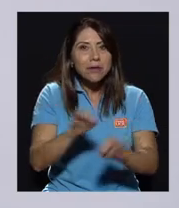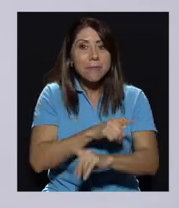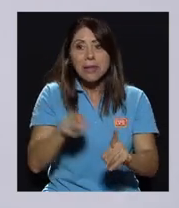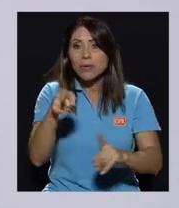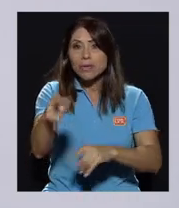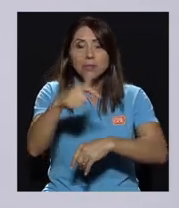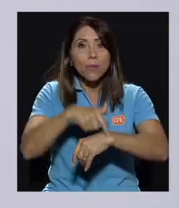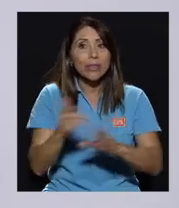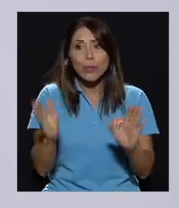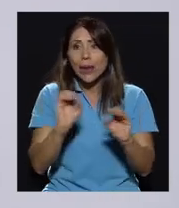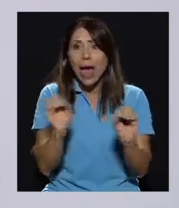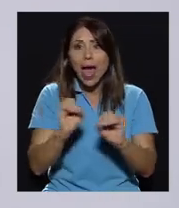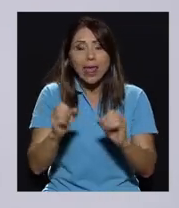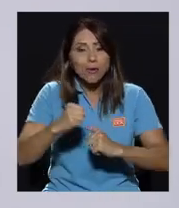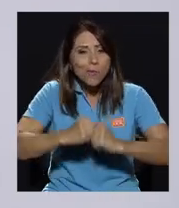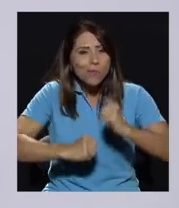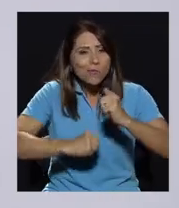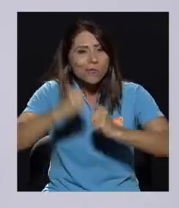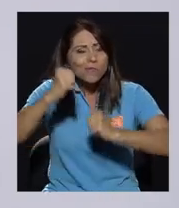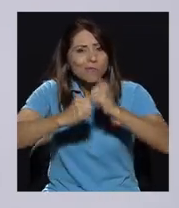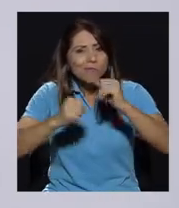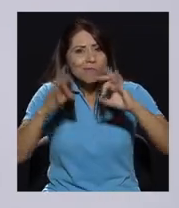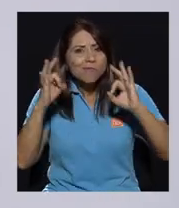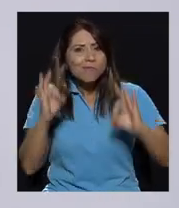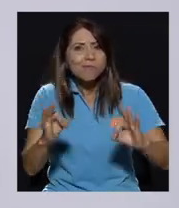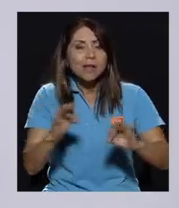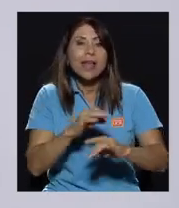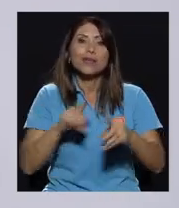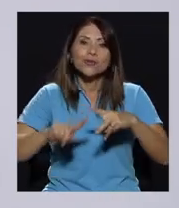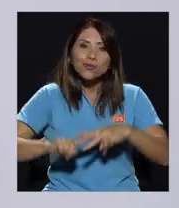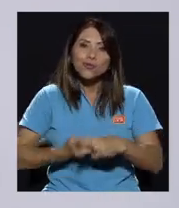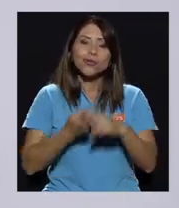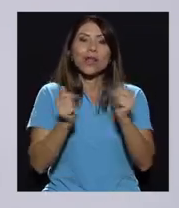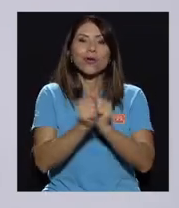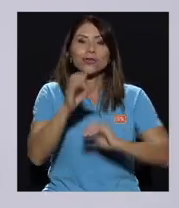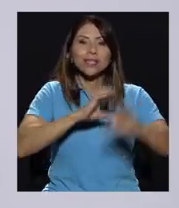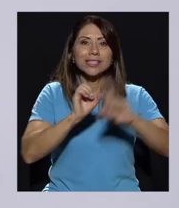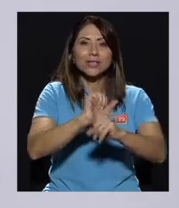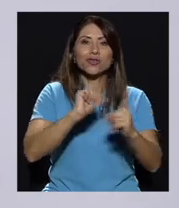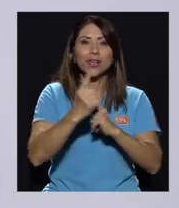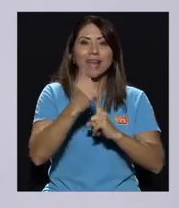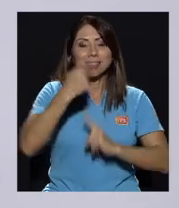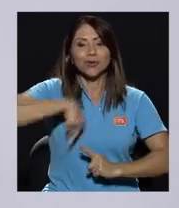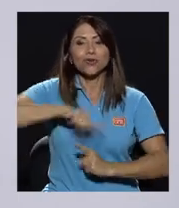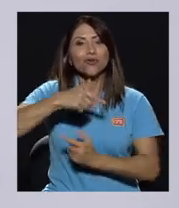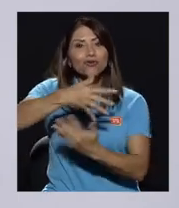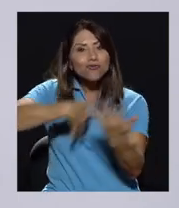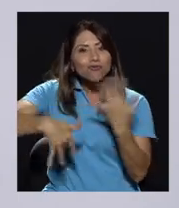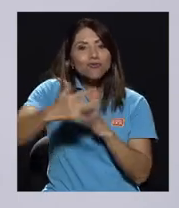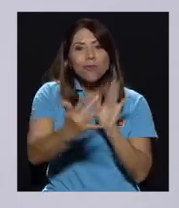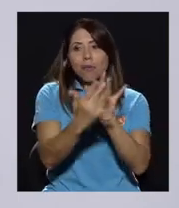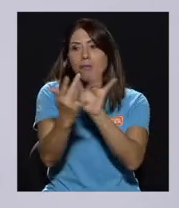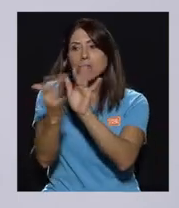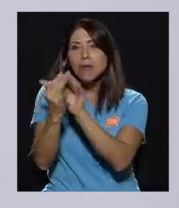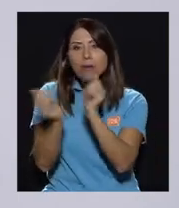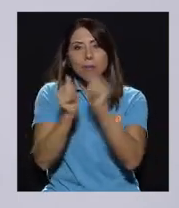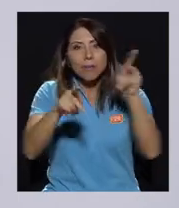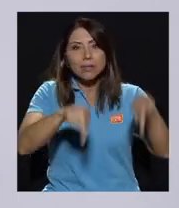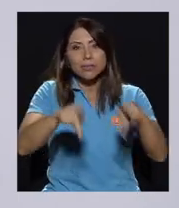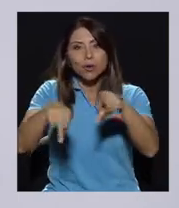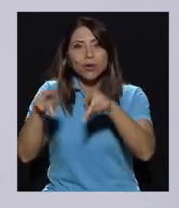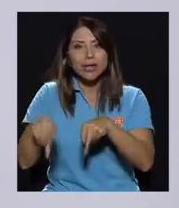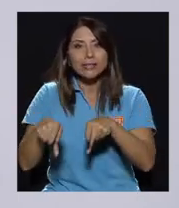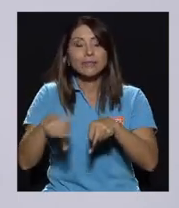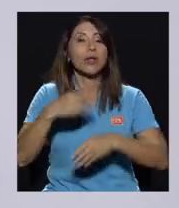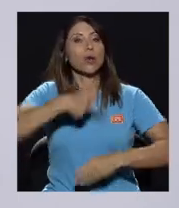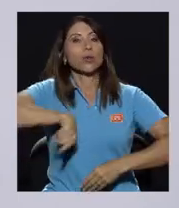entonces surge de las ciencias sociales porque eso es lo que hacemos convivimos con personas y gran parte de nuestro trabajo en